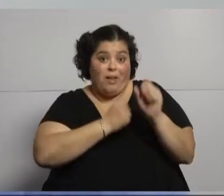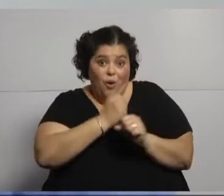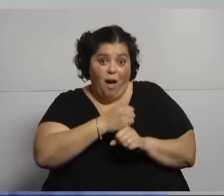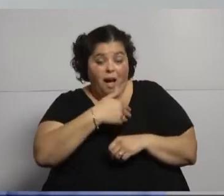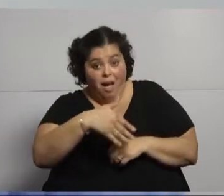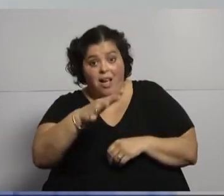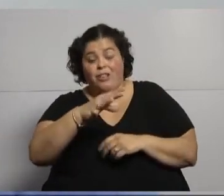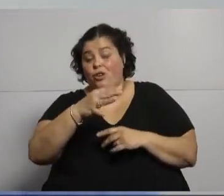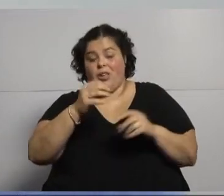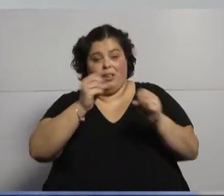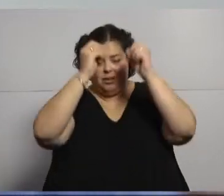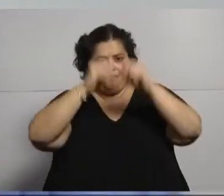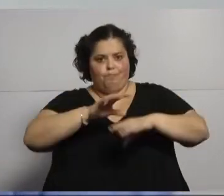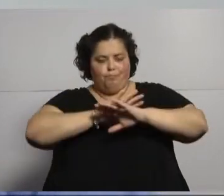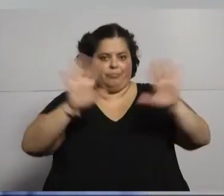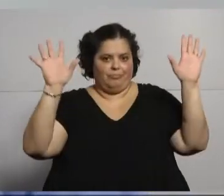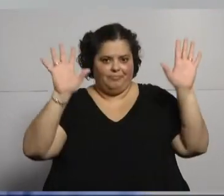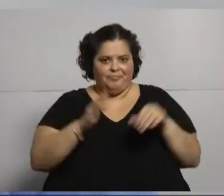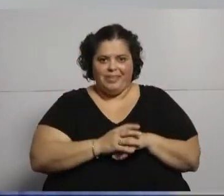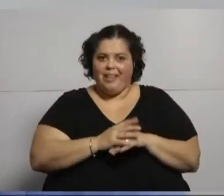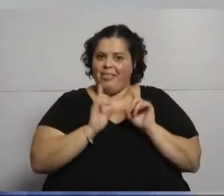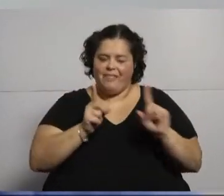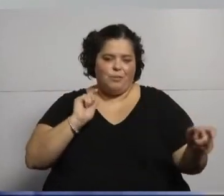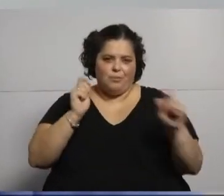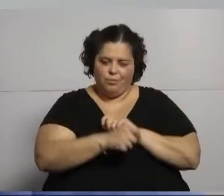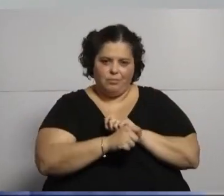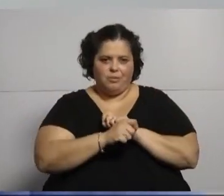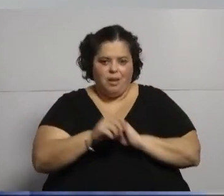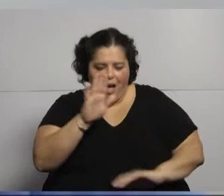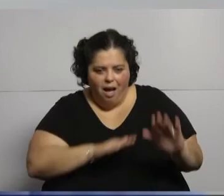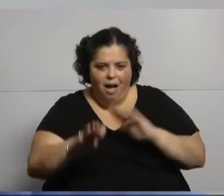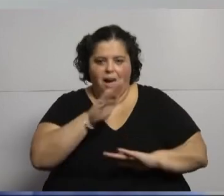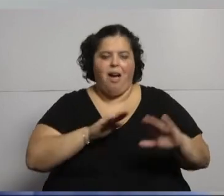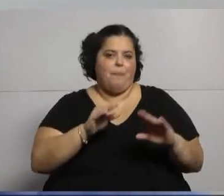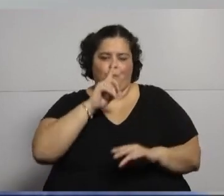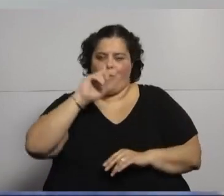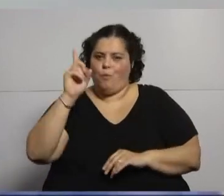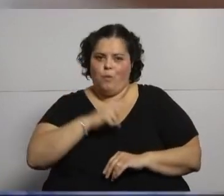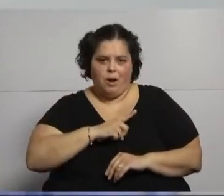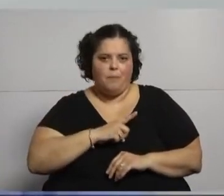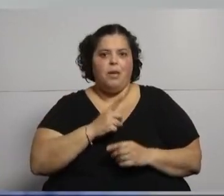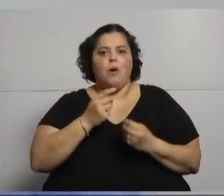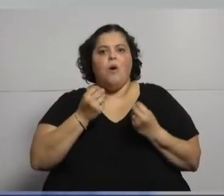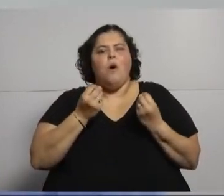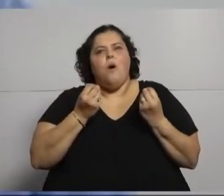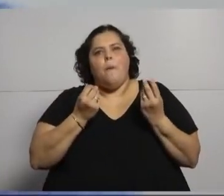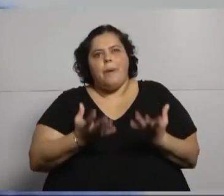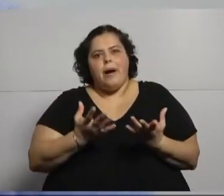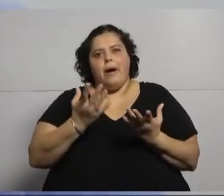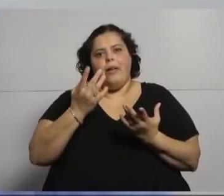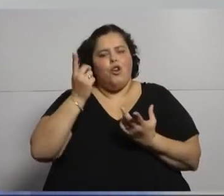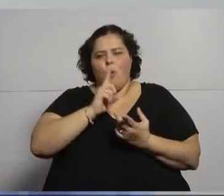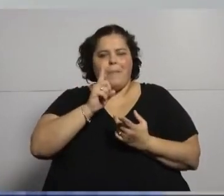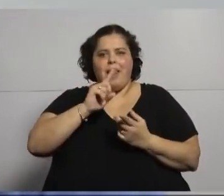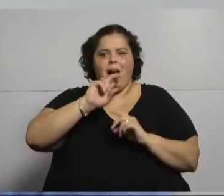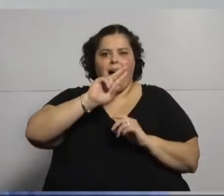y cayó el meteorito y tocó empezar a recomponer muy rápidamente. No tanto para replantear muchas de las cosas que